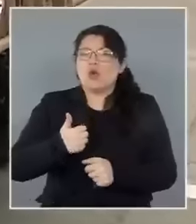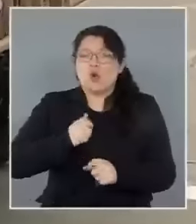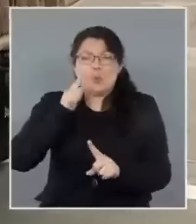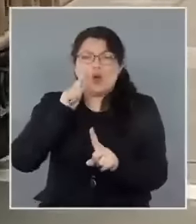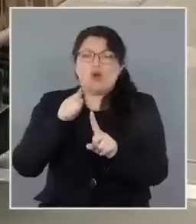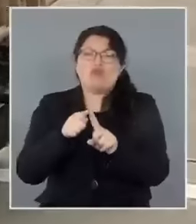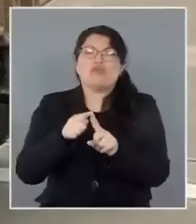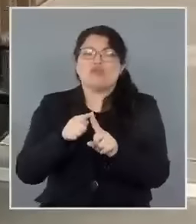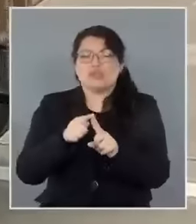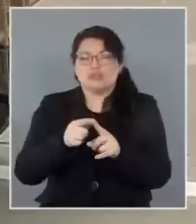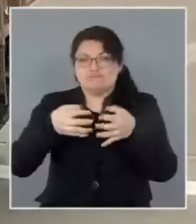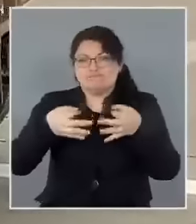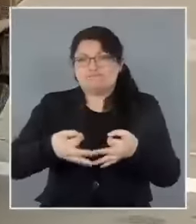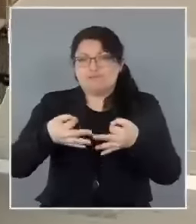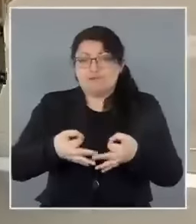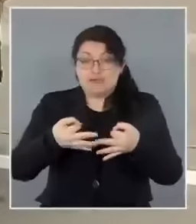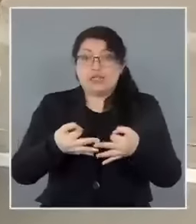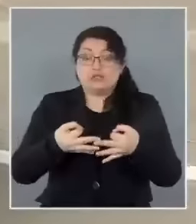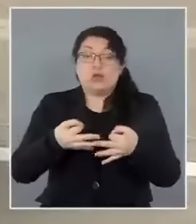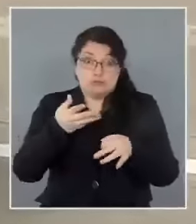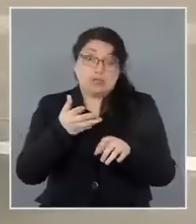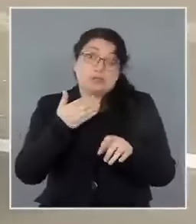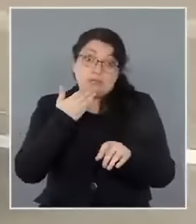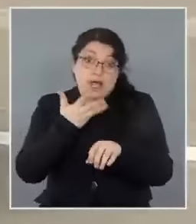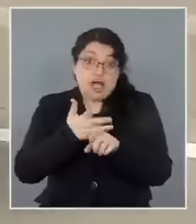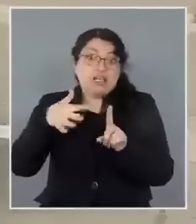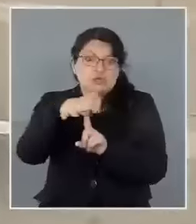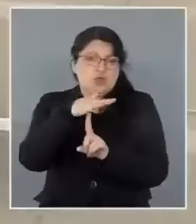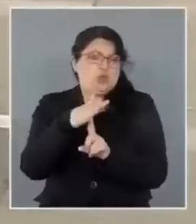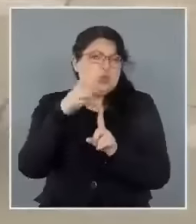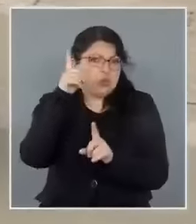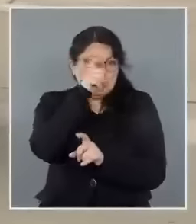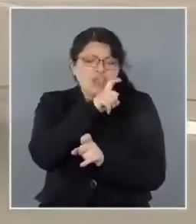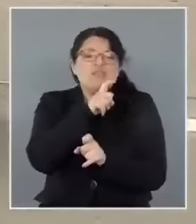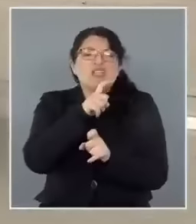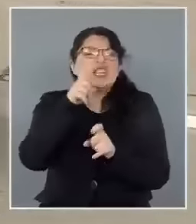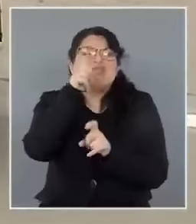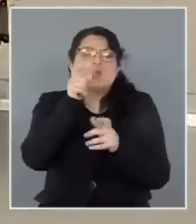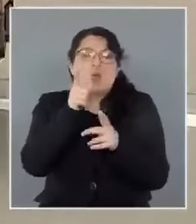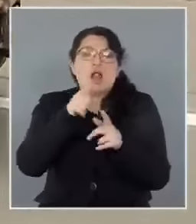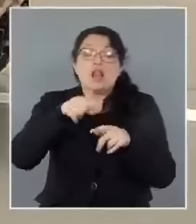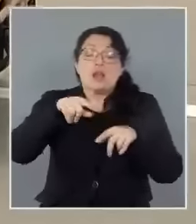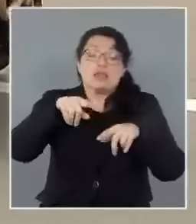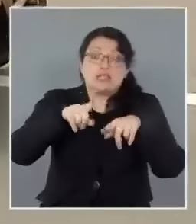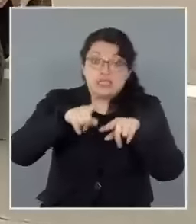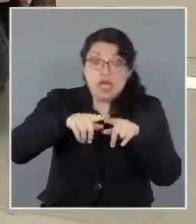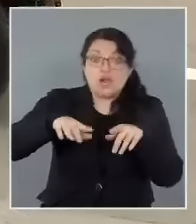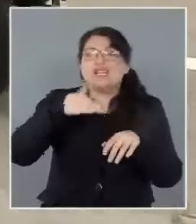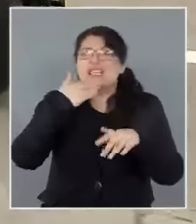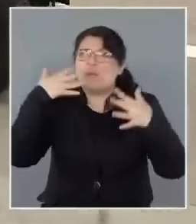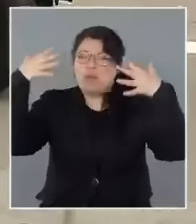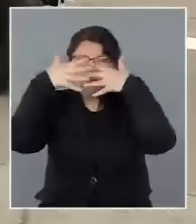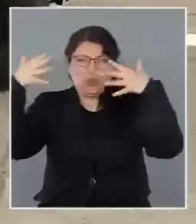misiones encomendadas bajo situaciones extremadamente adversas de terreno y tiempo atmosférico.